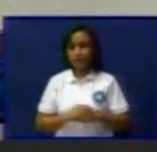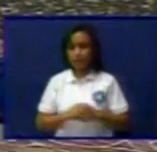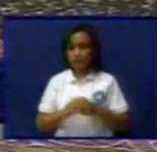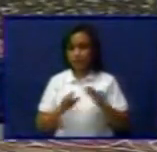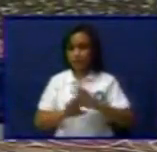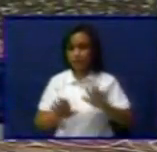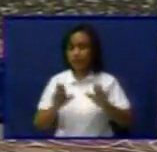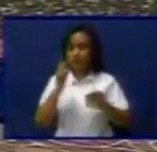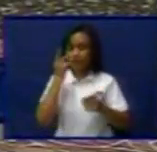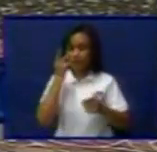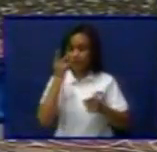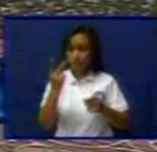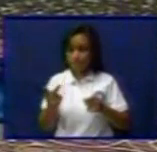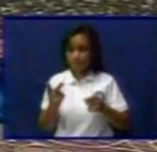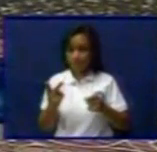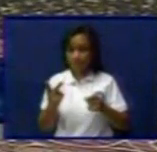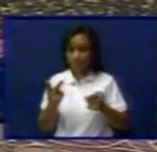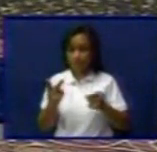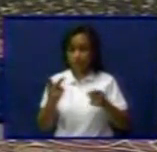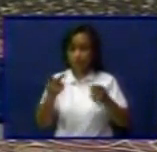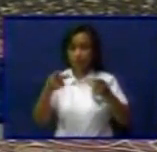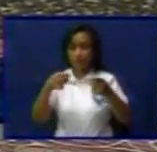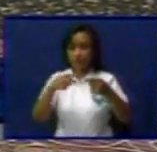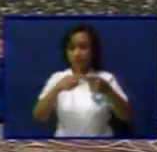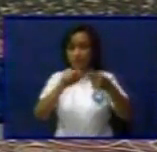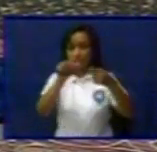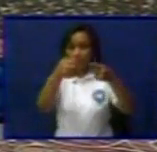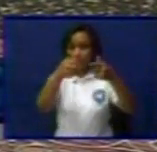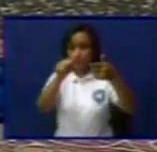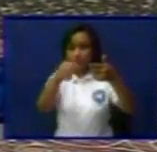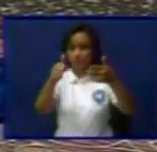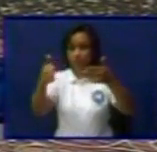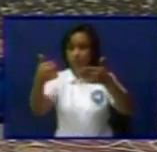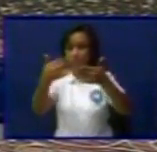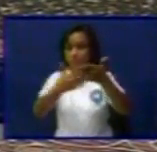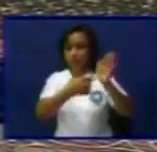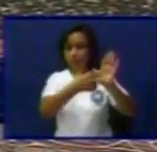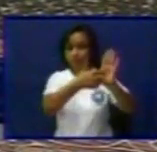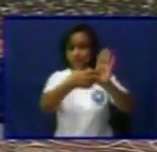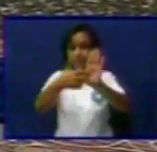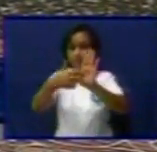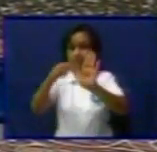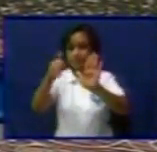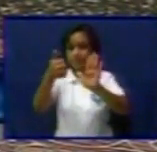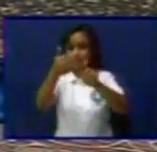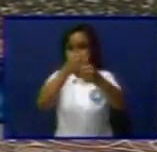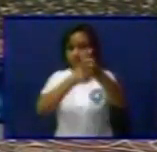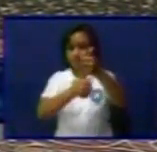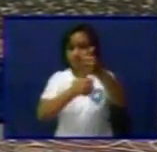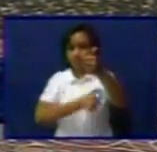Así que ya hemos visto los planes de los seis subproyectos.